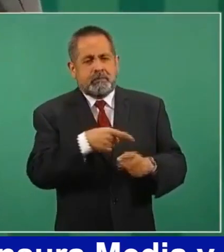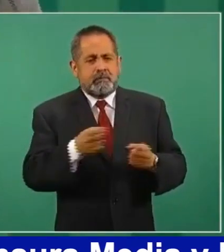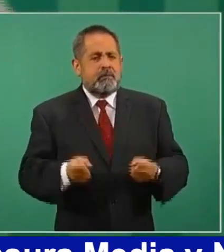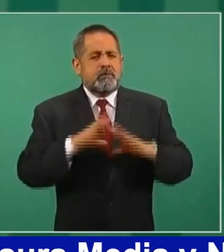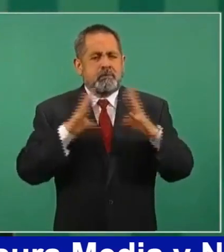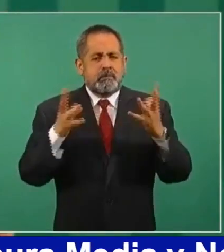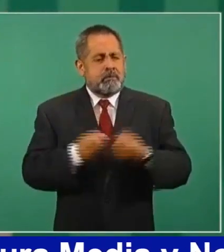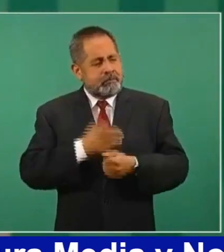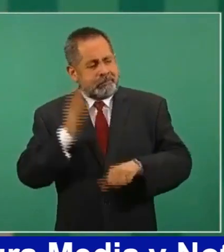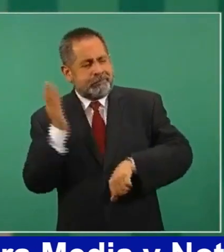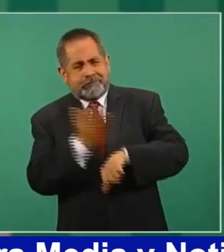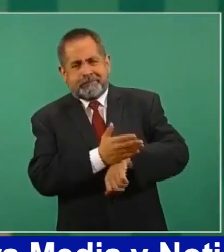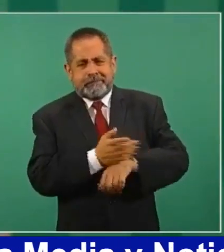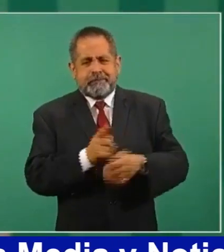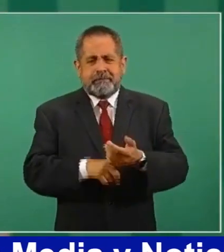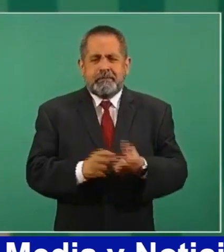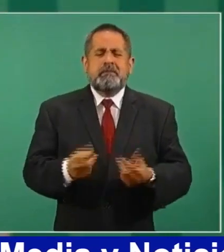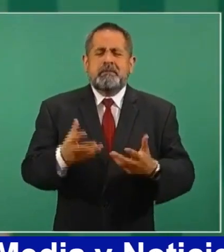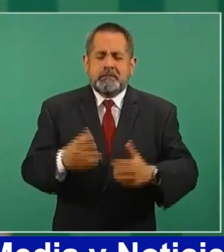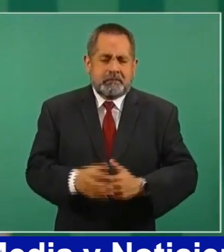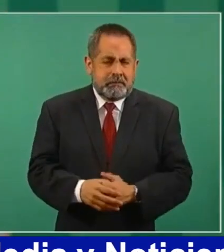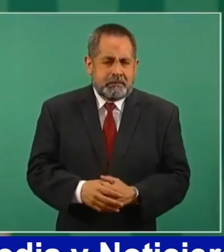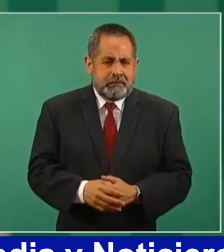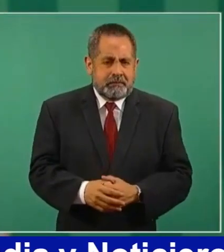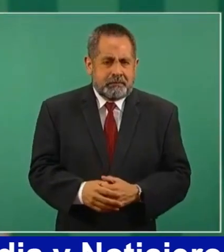¿Cuántos han sido castigados?